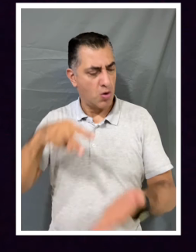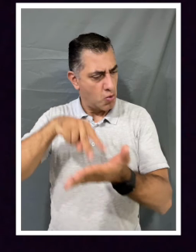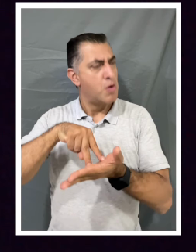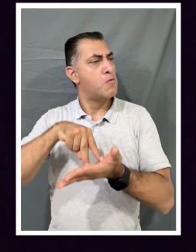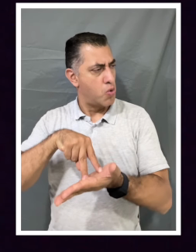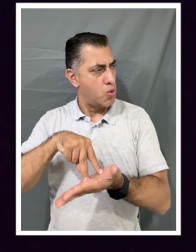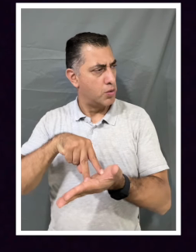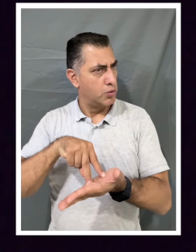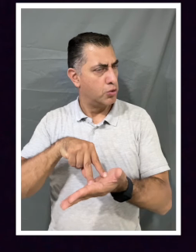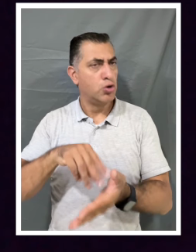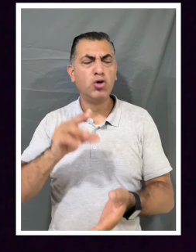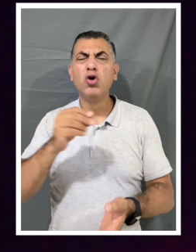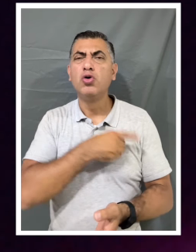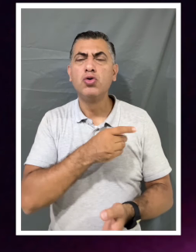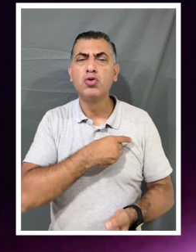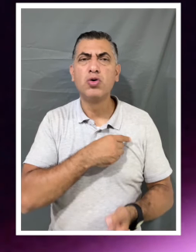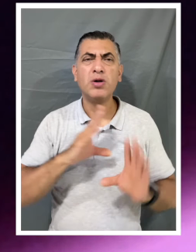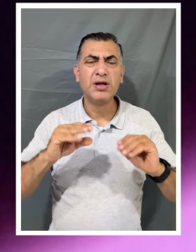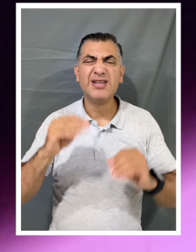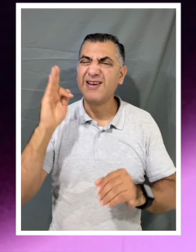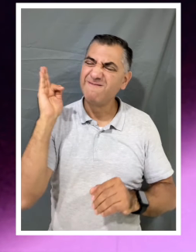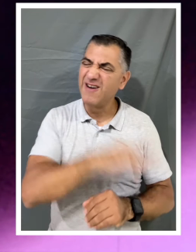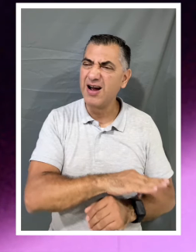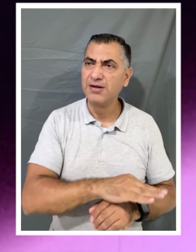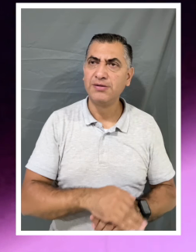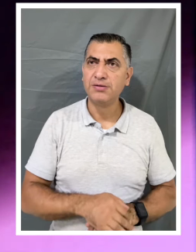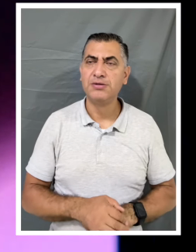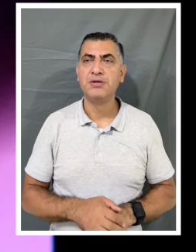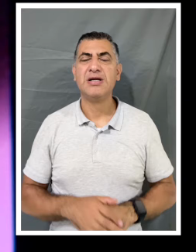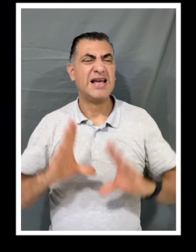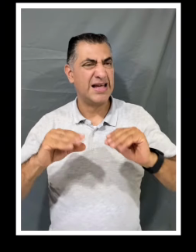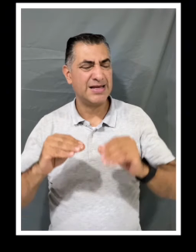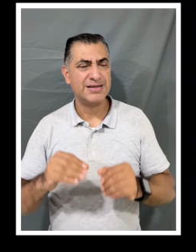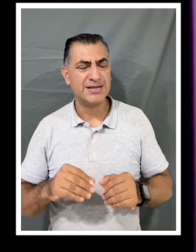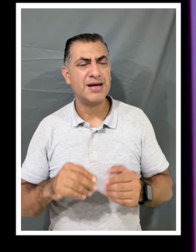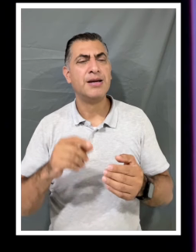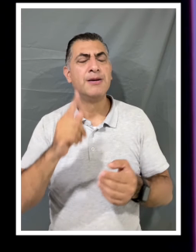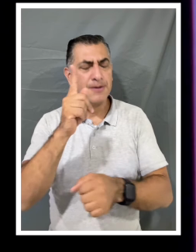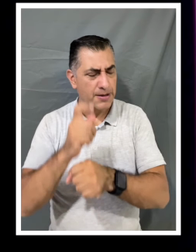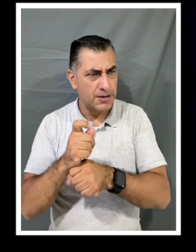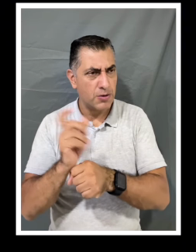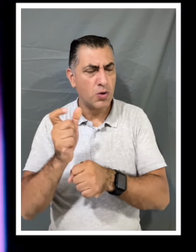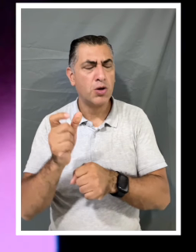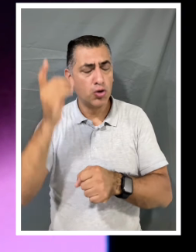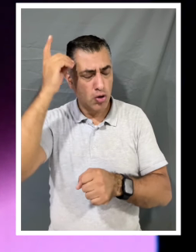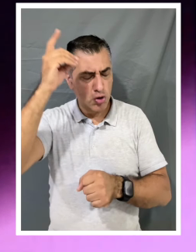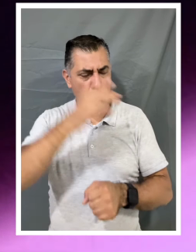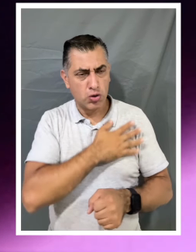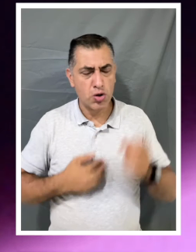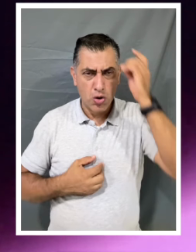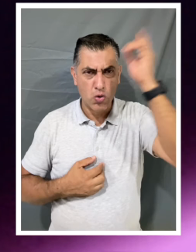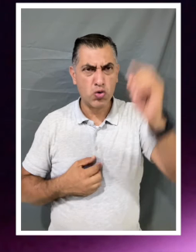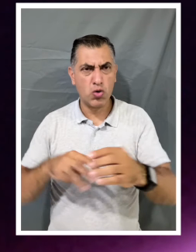aquí no solo habla de falsas doctrinas yo creo que estabilidad también tiene que ver con doctrinas primarias como que Jesús hijo es hijo de Dios como